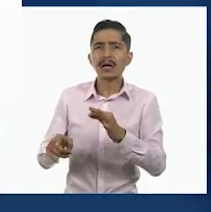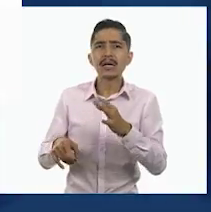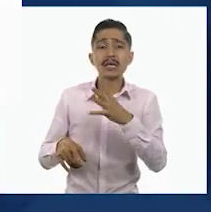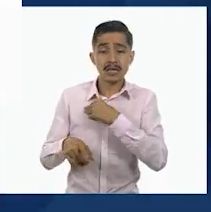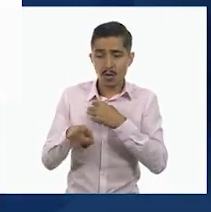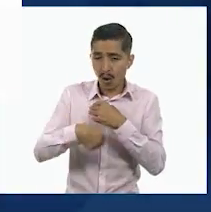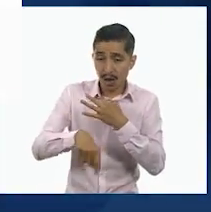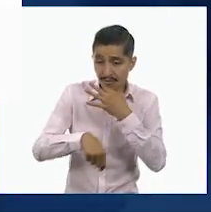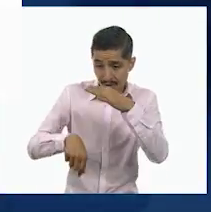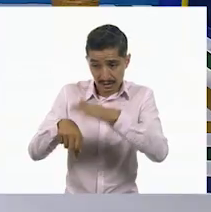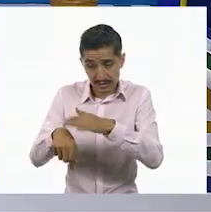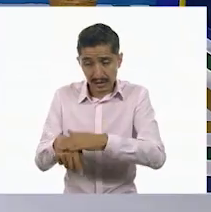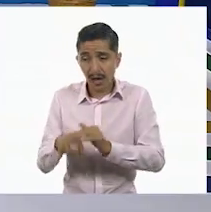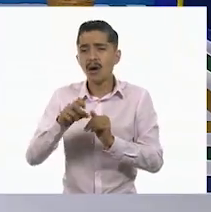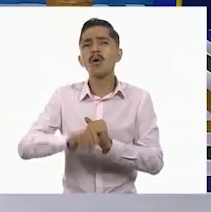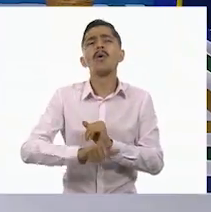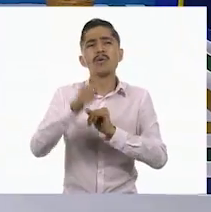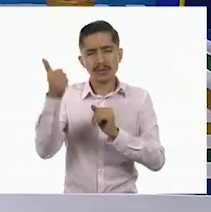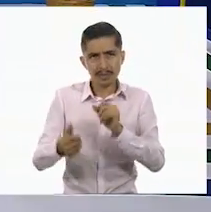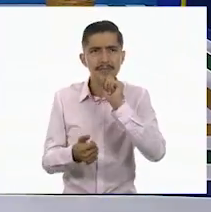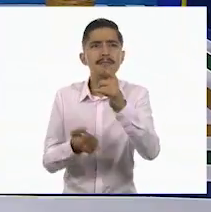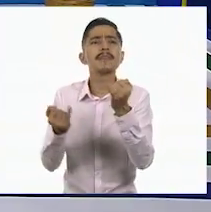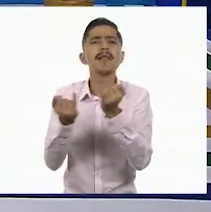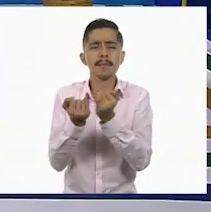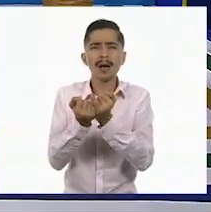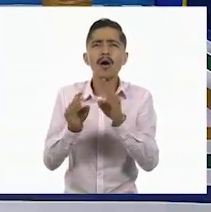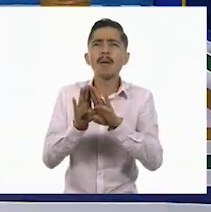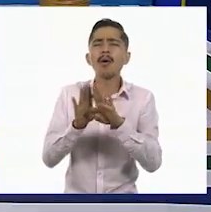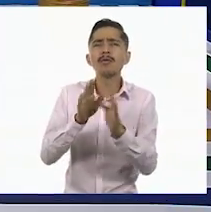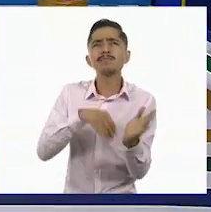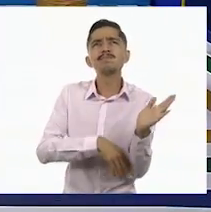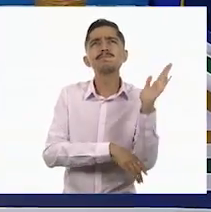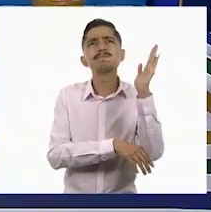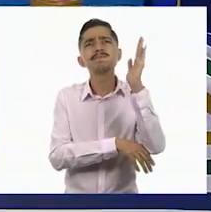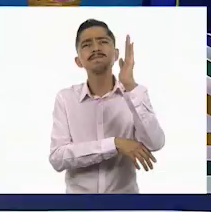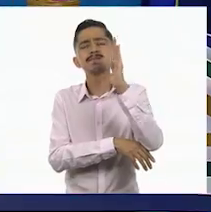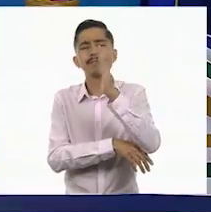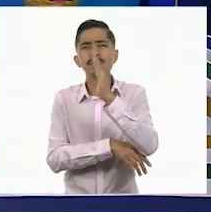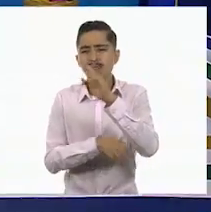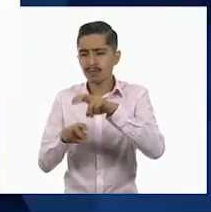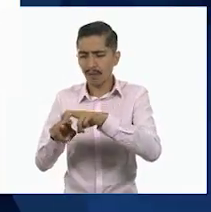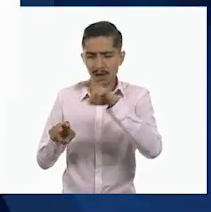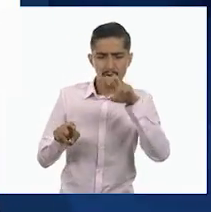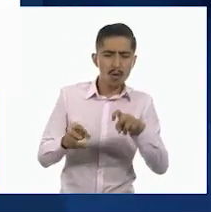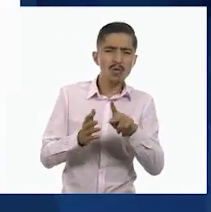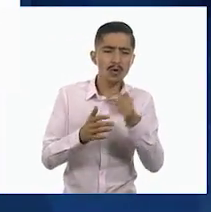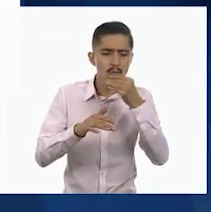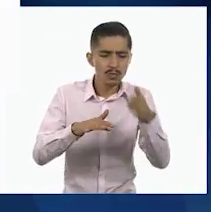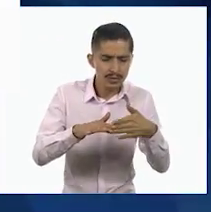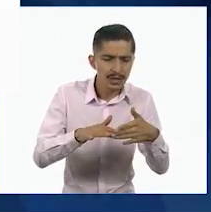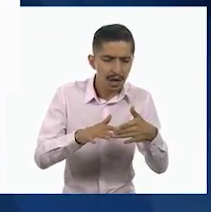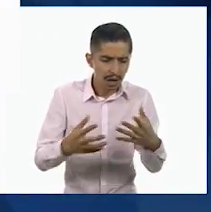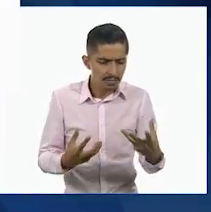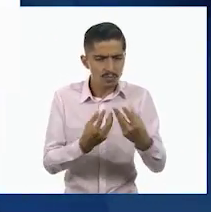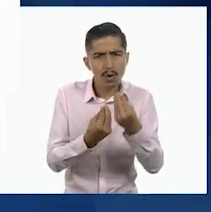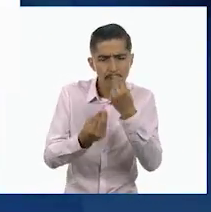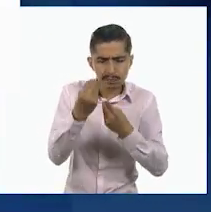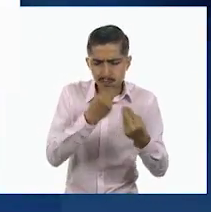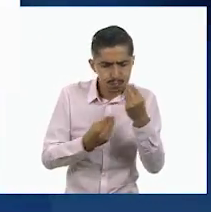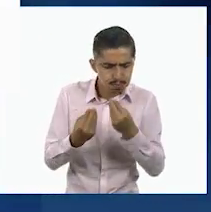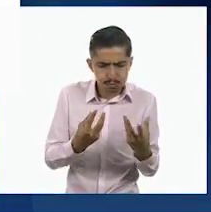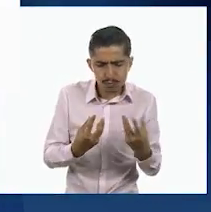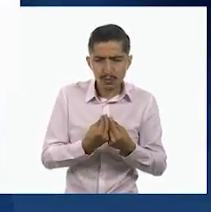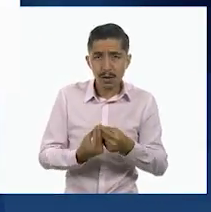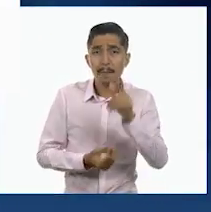drama. Otras veces, al mediodía, abandonaba su rincón y venía a la cocina a comer con nosotros.